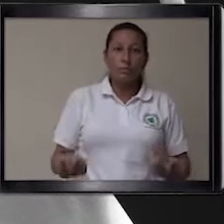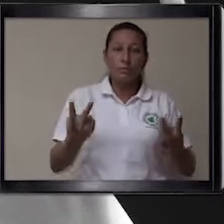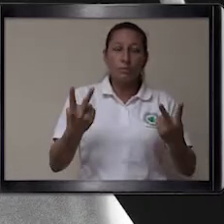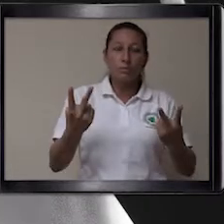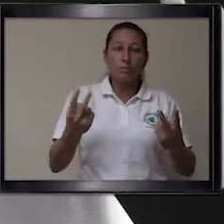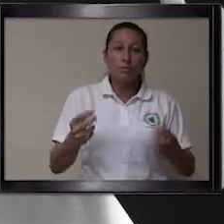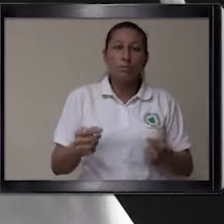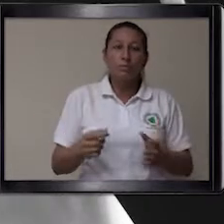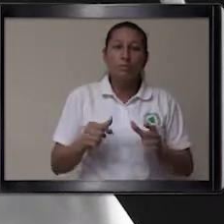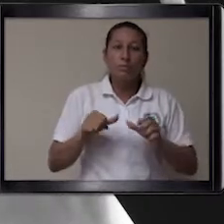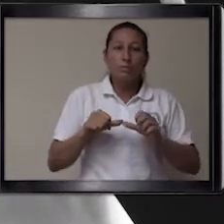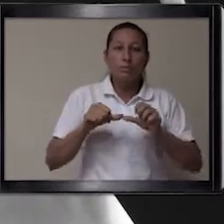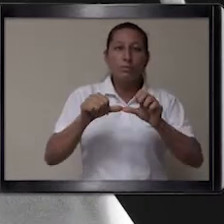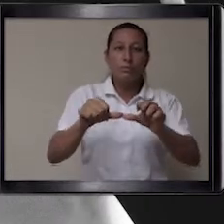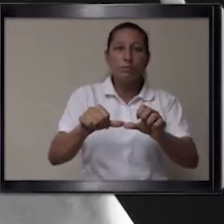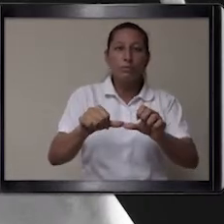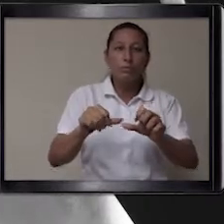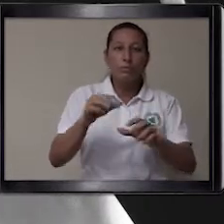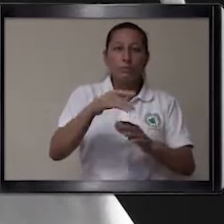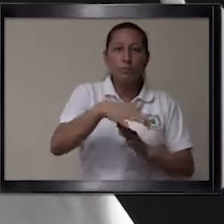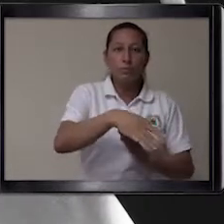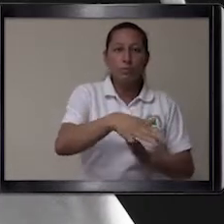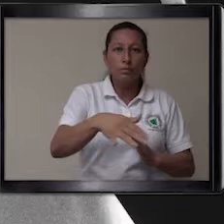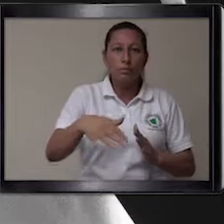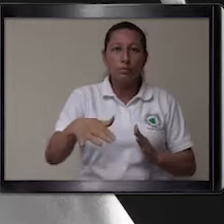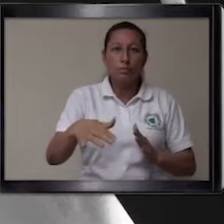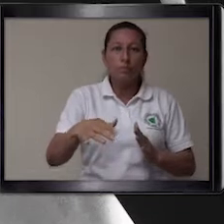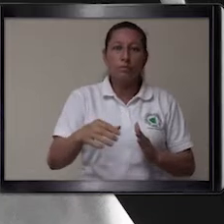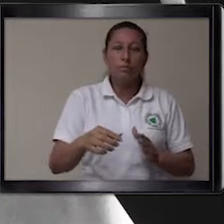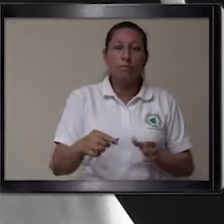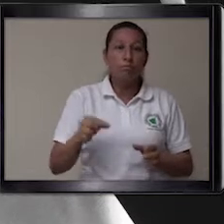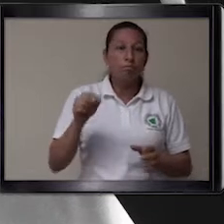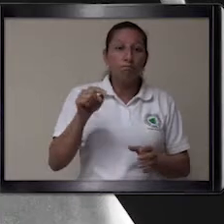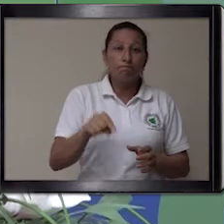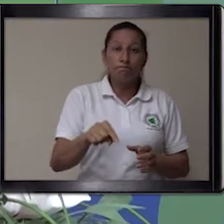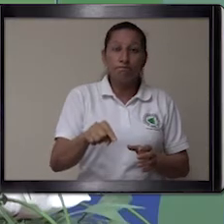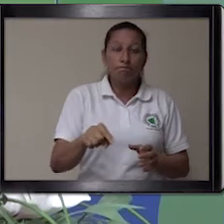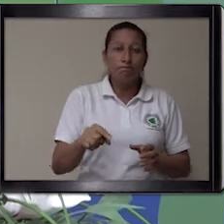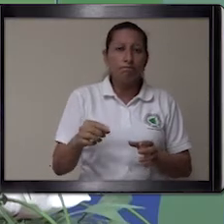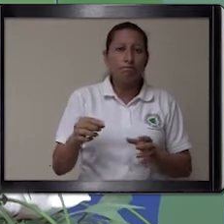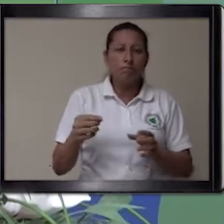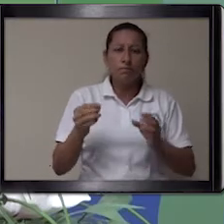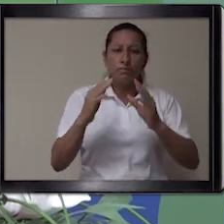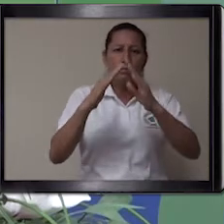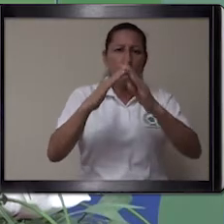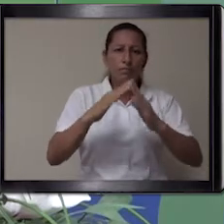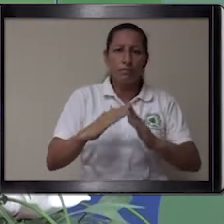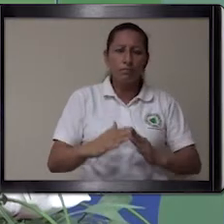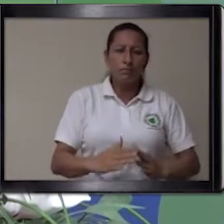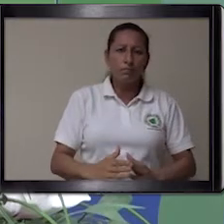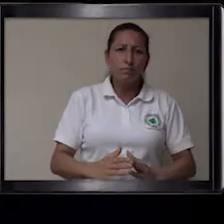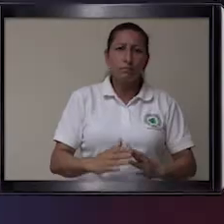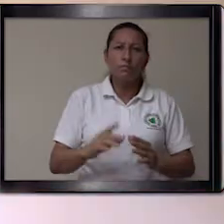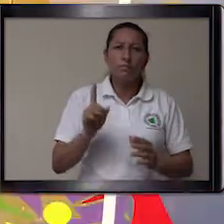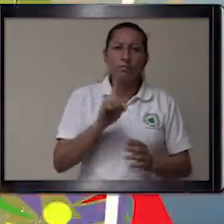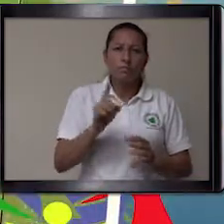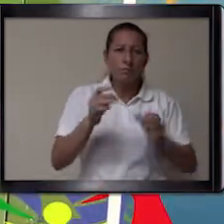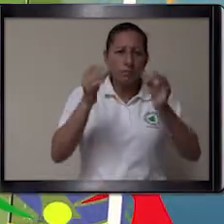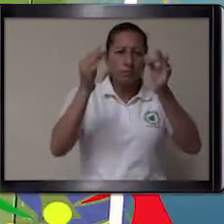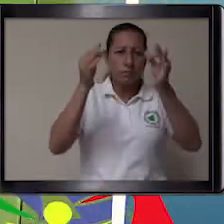los deslizamientos, un evento visto más allá de los daños materiales que se pudieran presentar. Veamos.